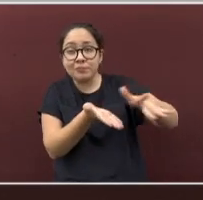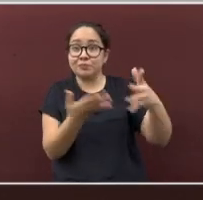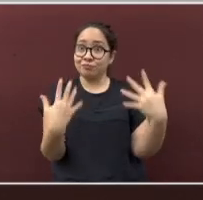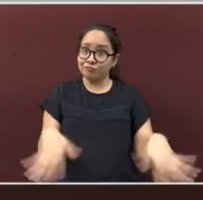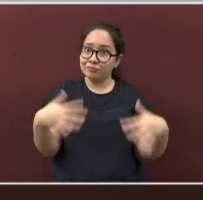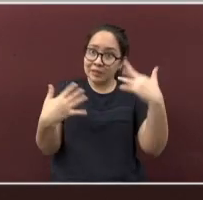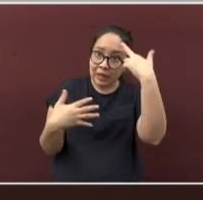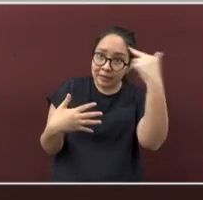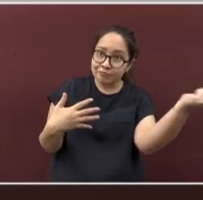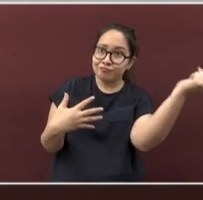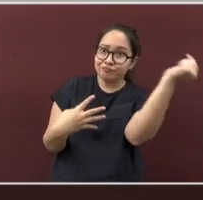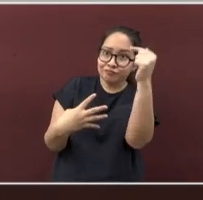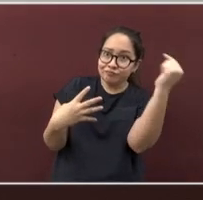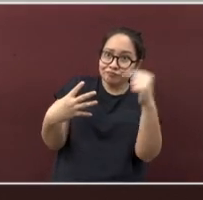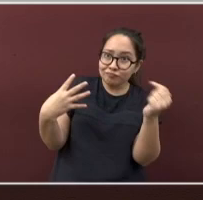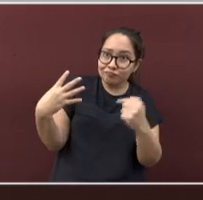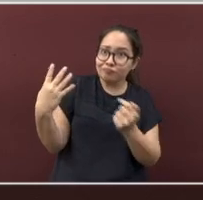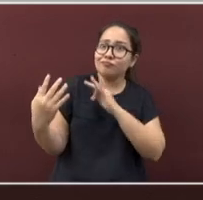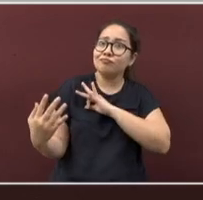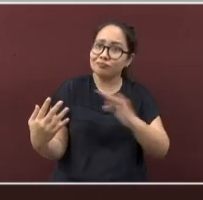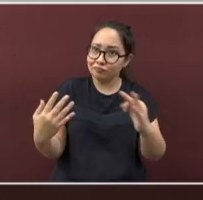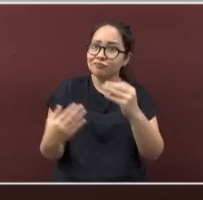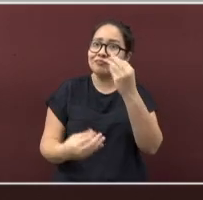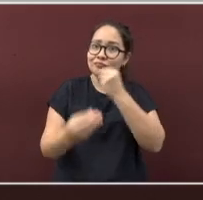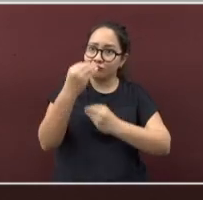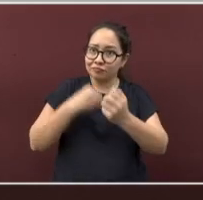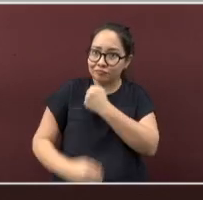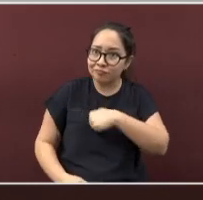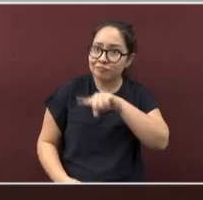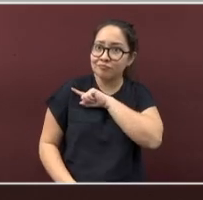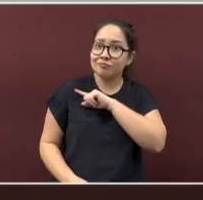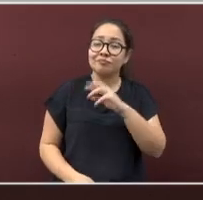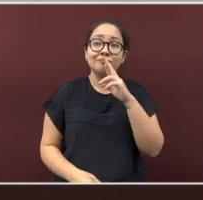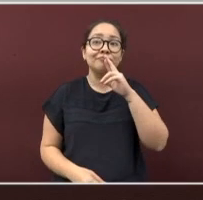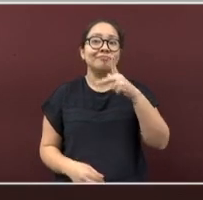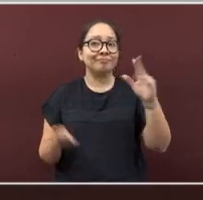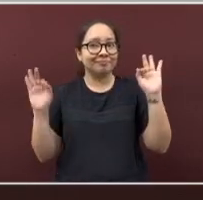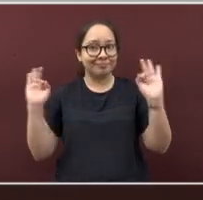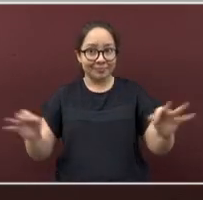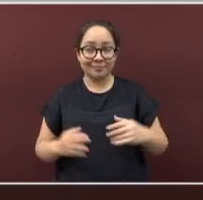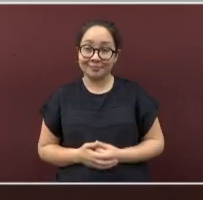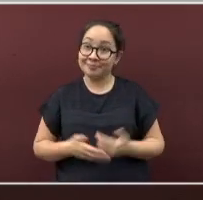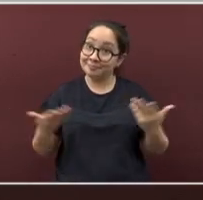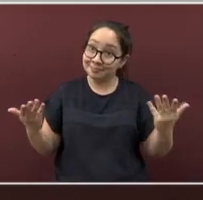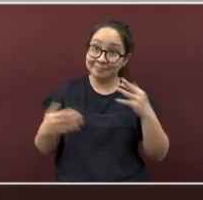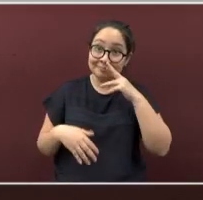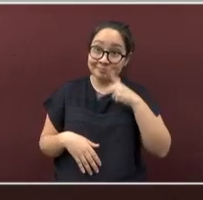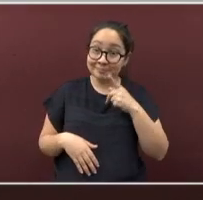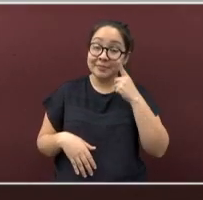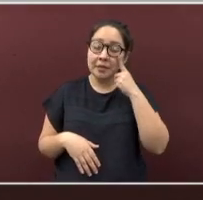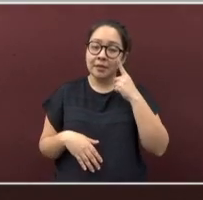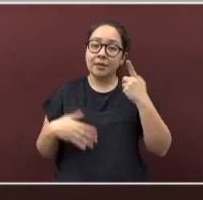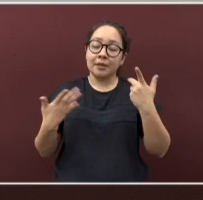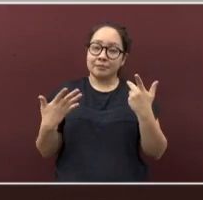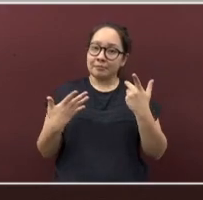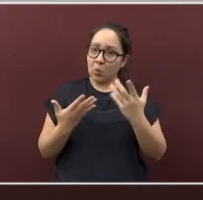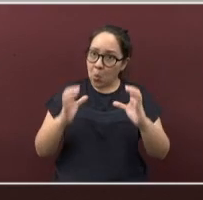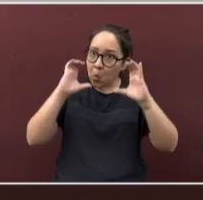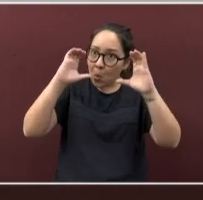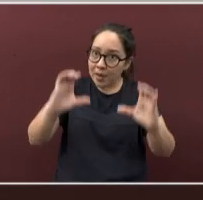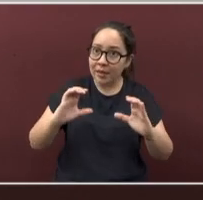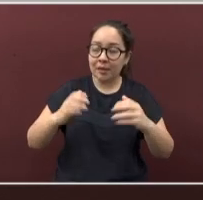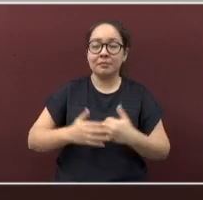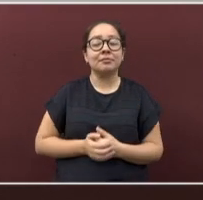por los cuales tenemos que mejorar nuestra alimentación y bien quiero reiterarles que es muy importante